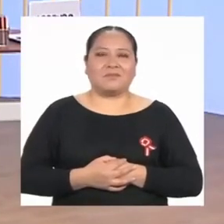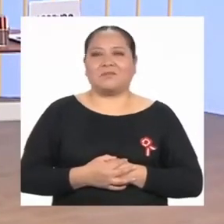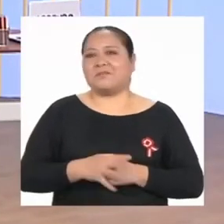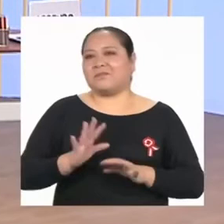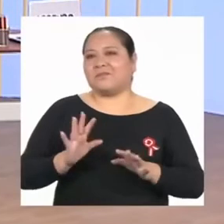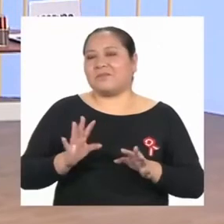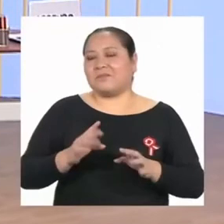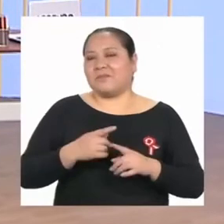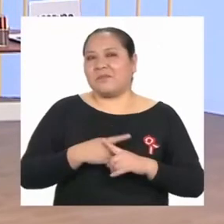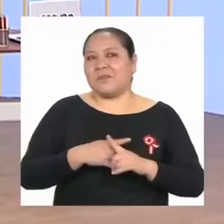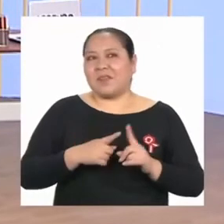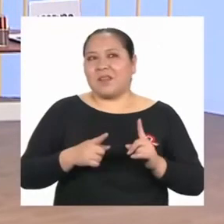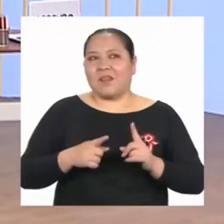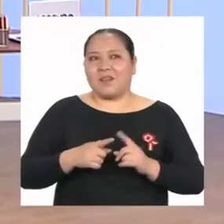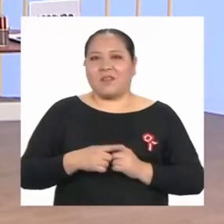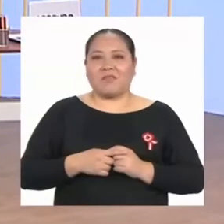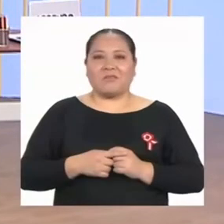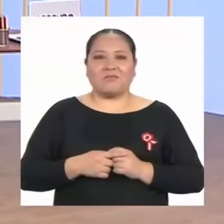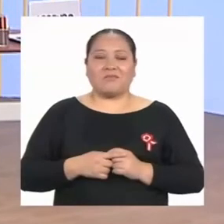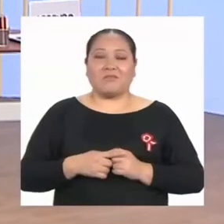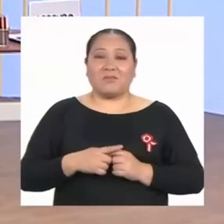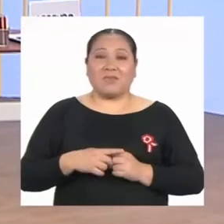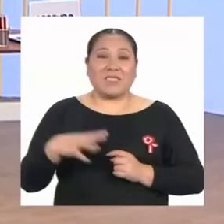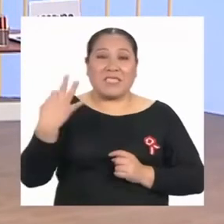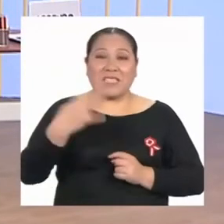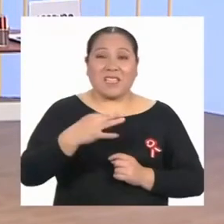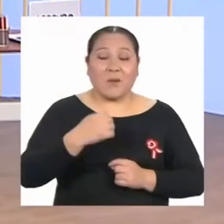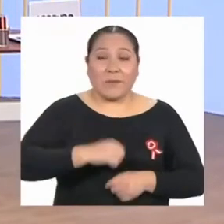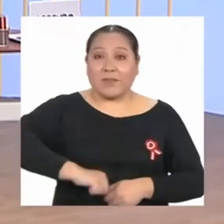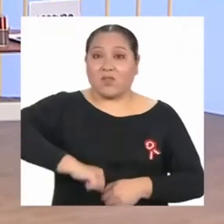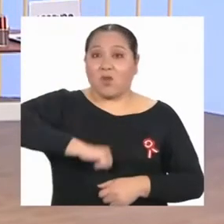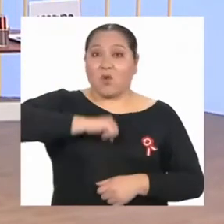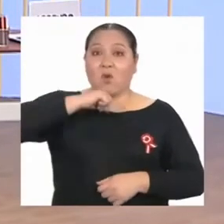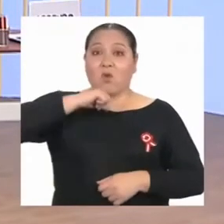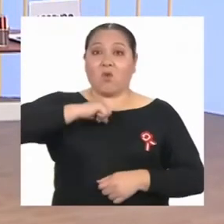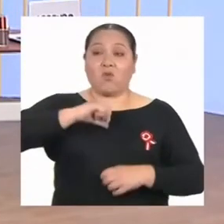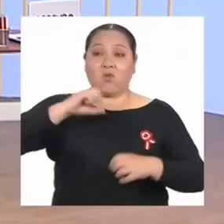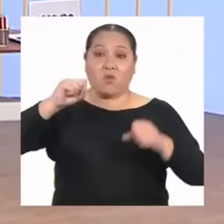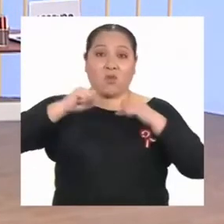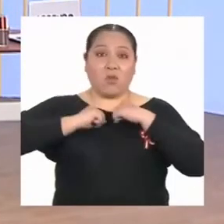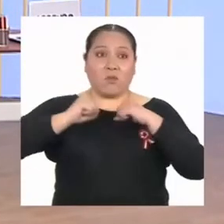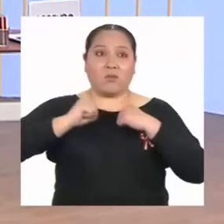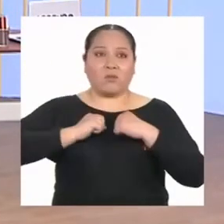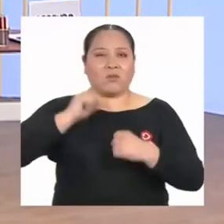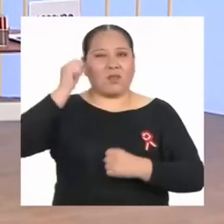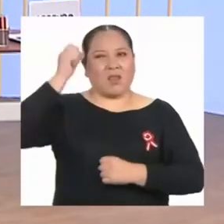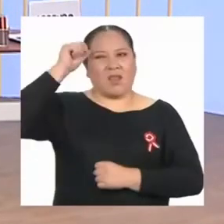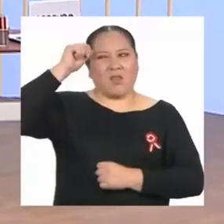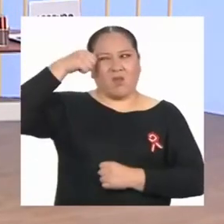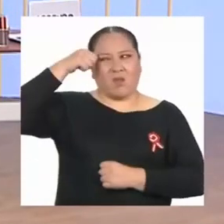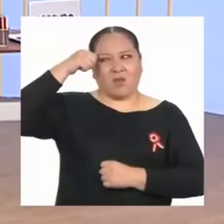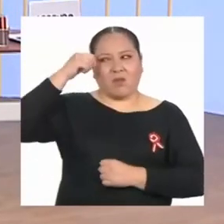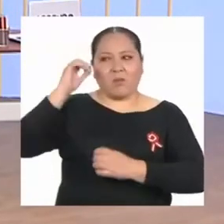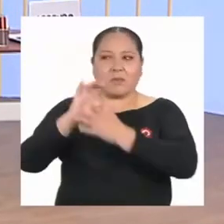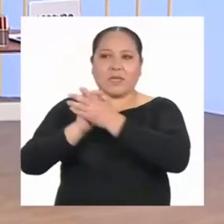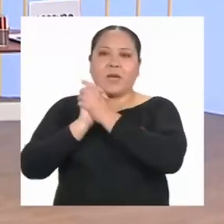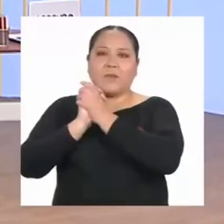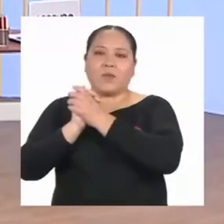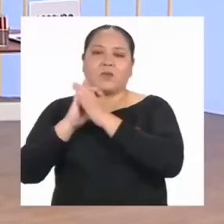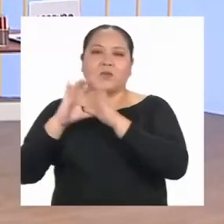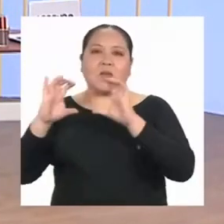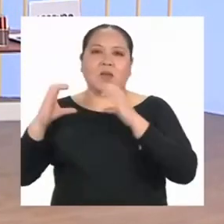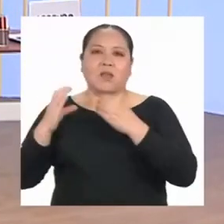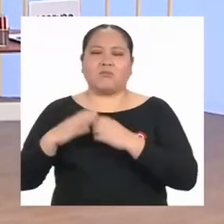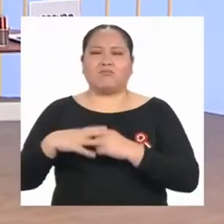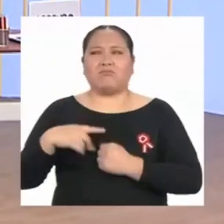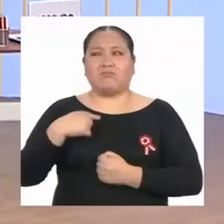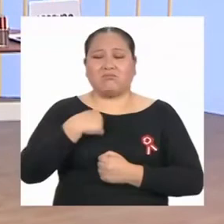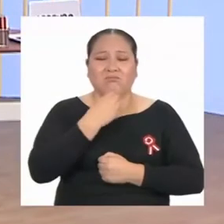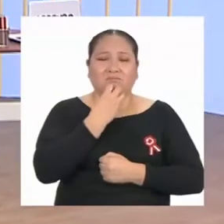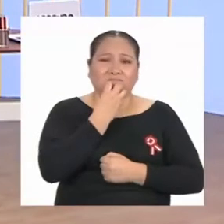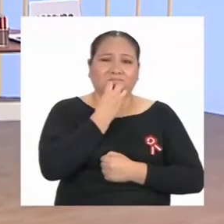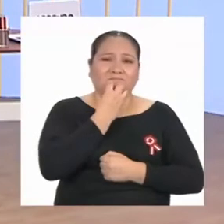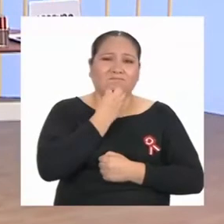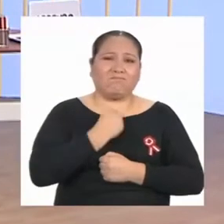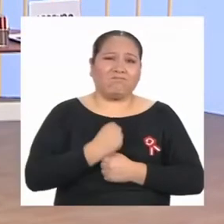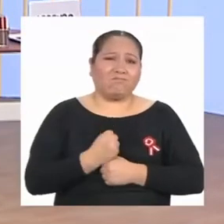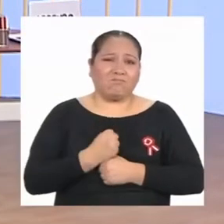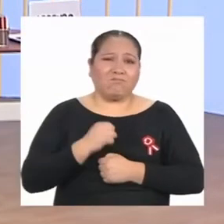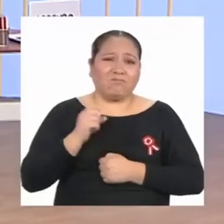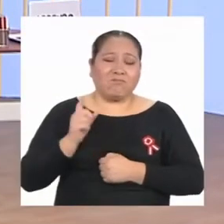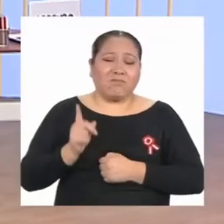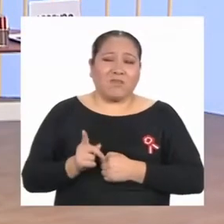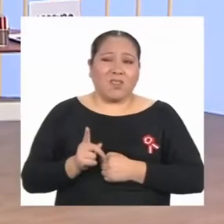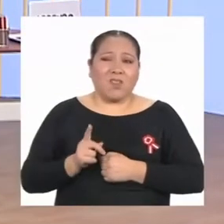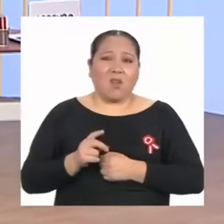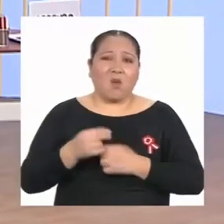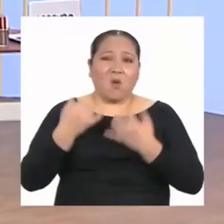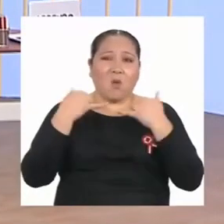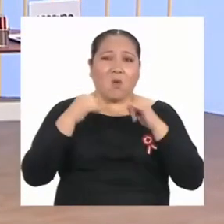Pero a veces no todo es orgullo en el deporte. Me acabo de acordar de mis compañeros de clase, a los cuales extraño. Con ellos